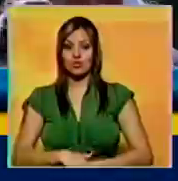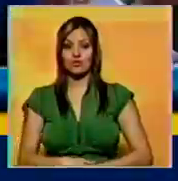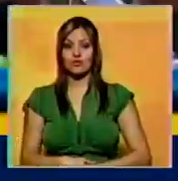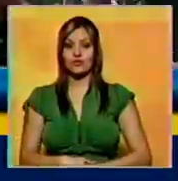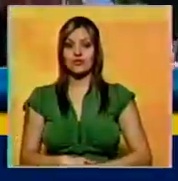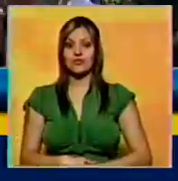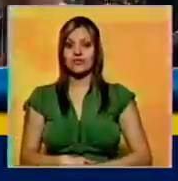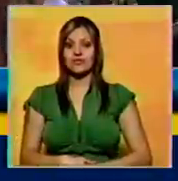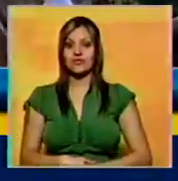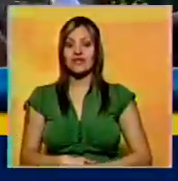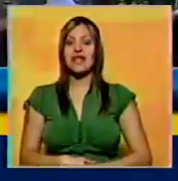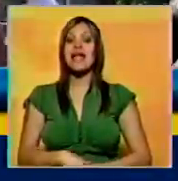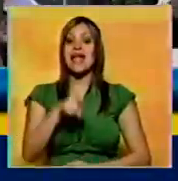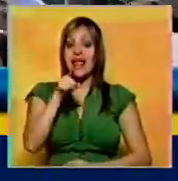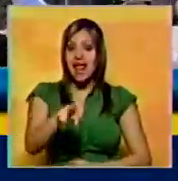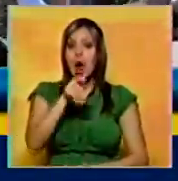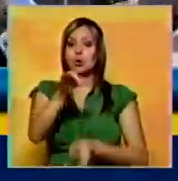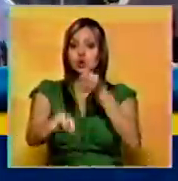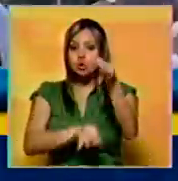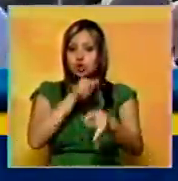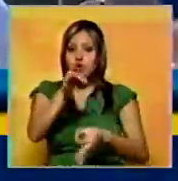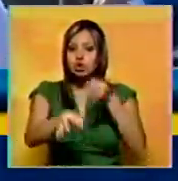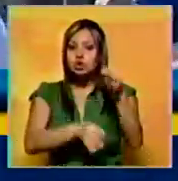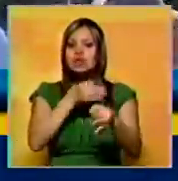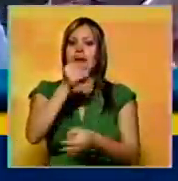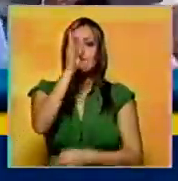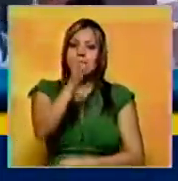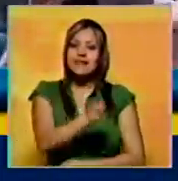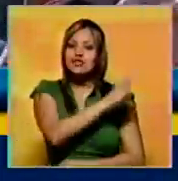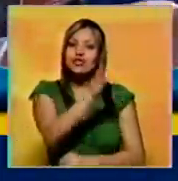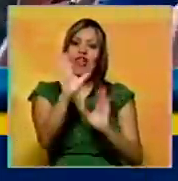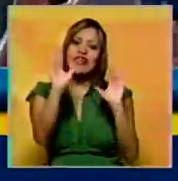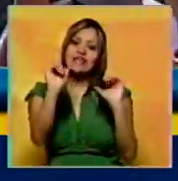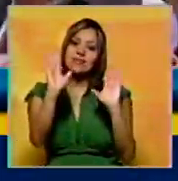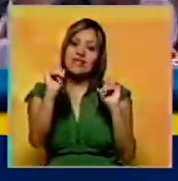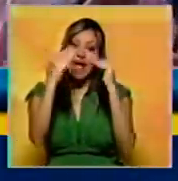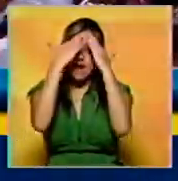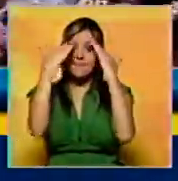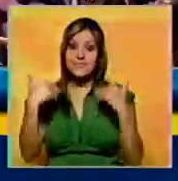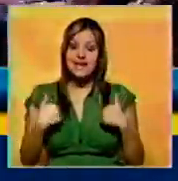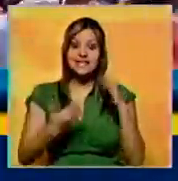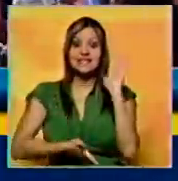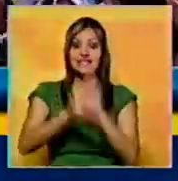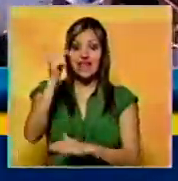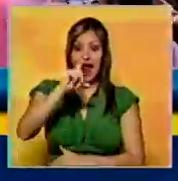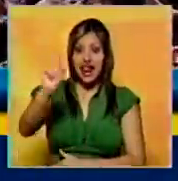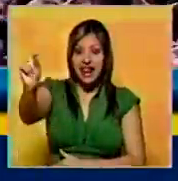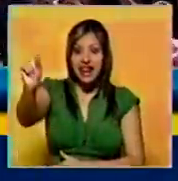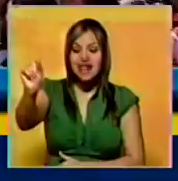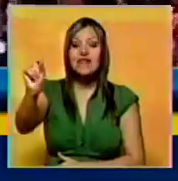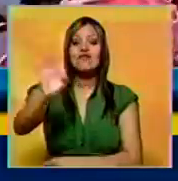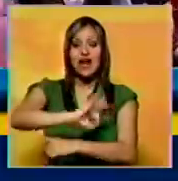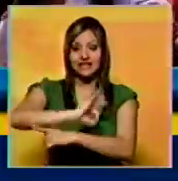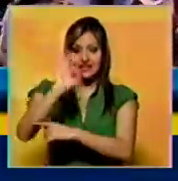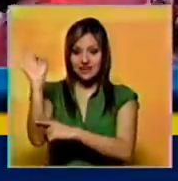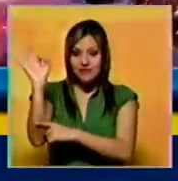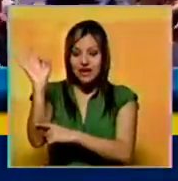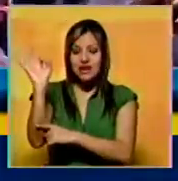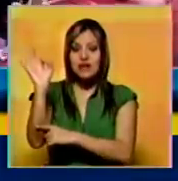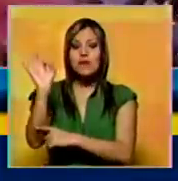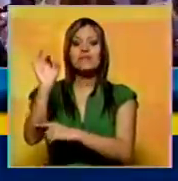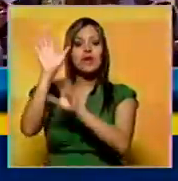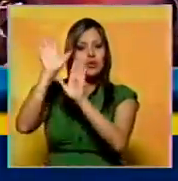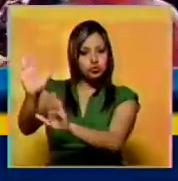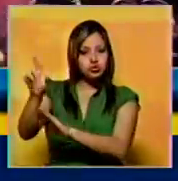José López Castillo él ofreció esa misa digamos de despedida porque la virgen se va de Santa Rosa y parte a barquisimeto donde se